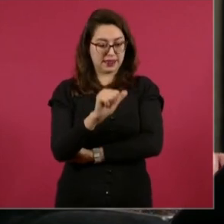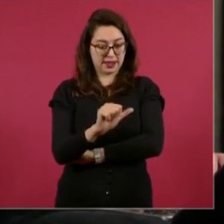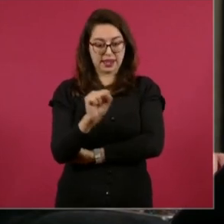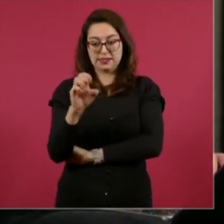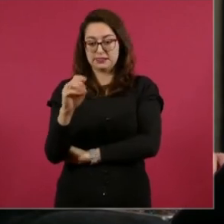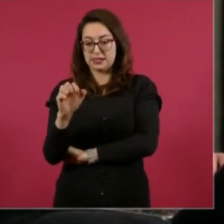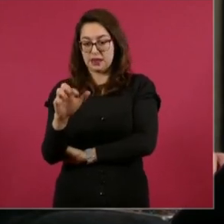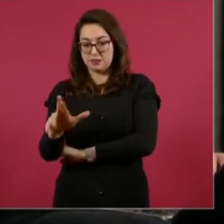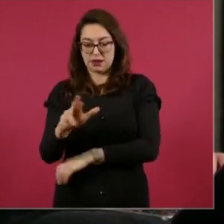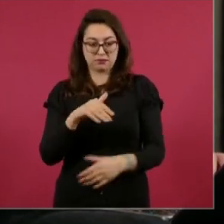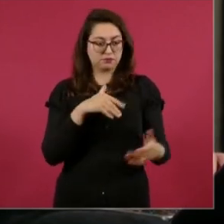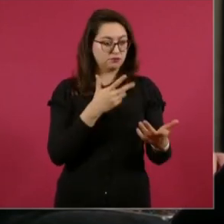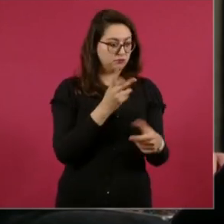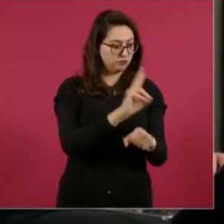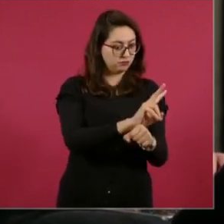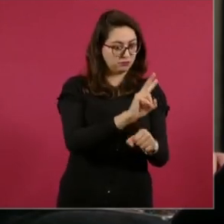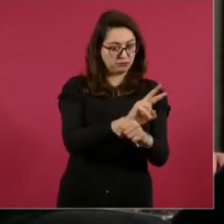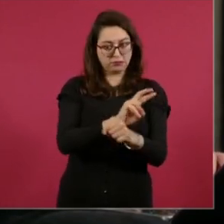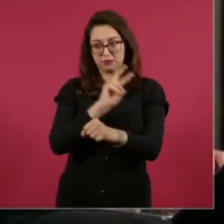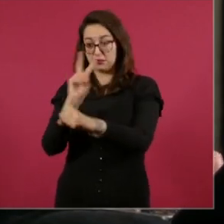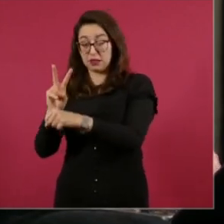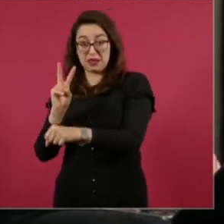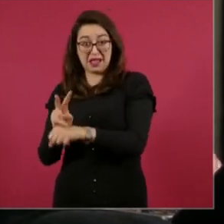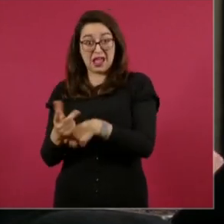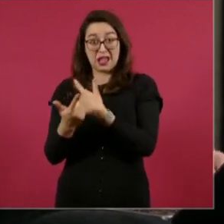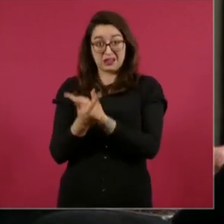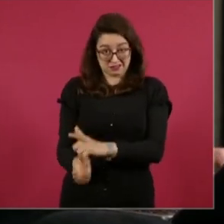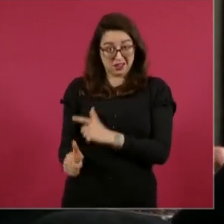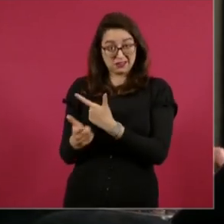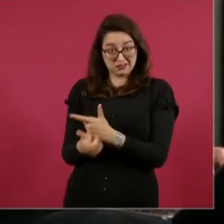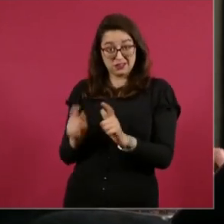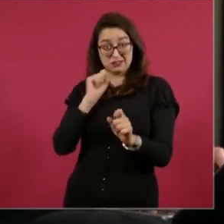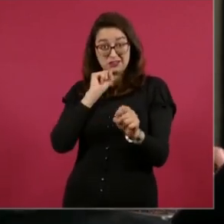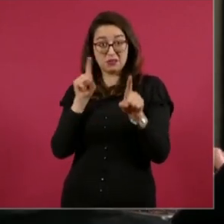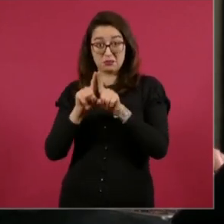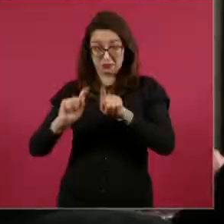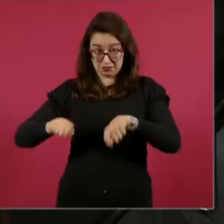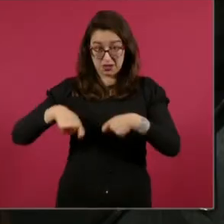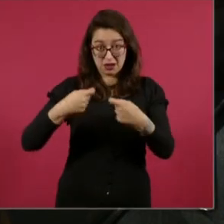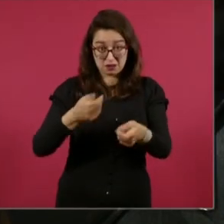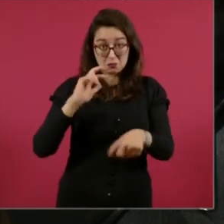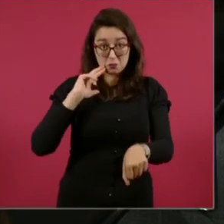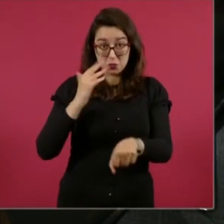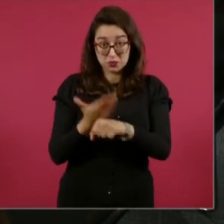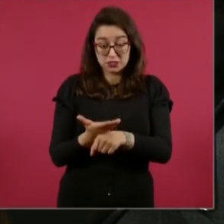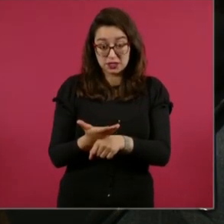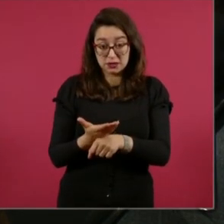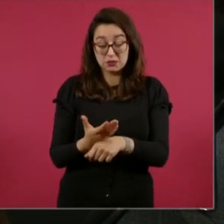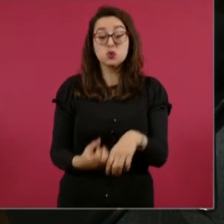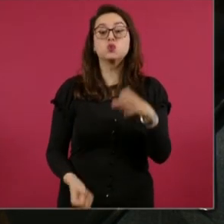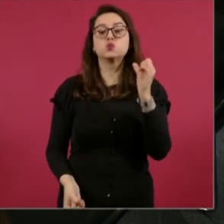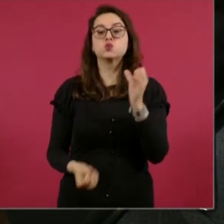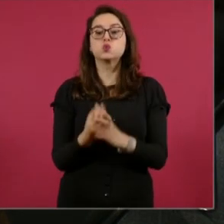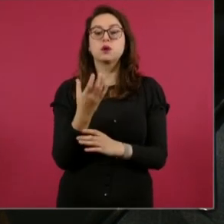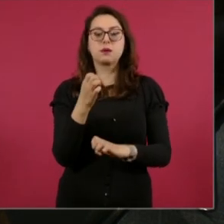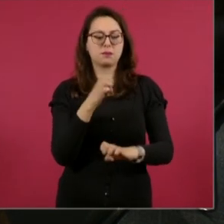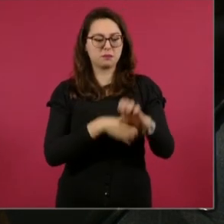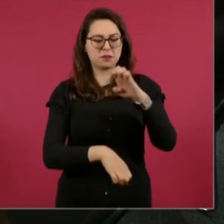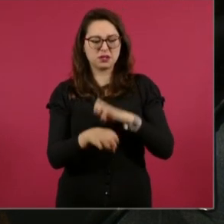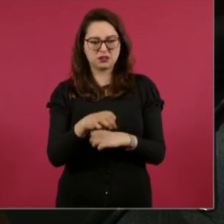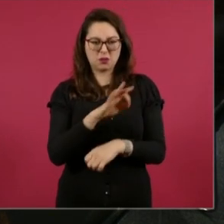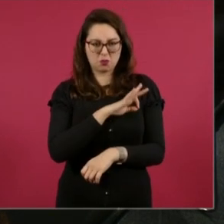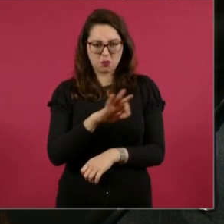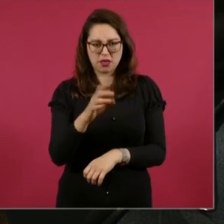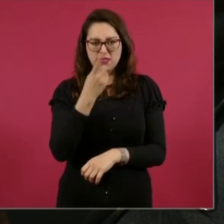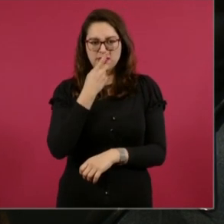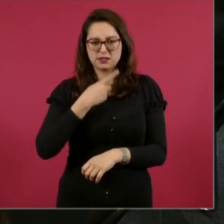aeropuertos, ¿también ellos van a regularizar todo esto de las empresas de taxis? Y saber de la nueva empresa que está operando, si nos pueden